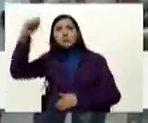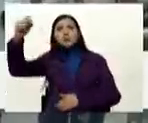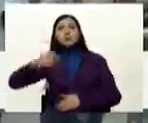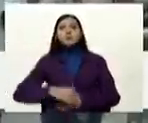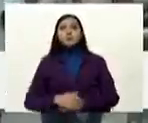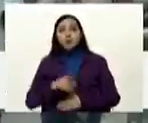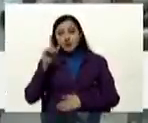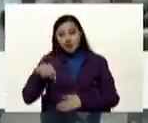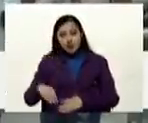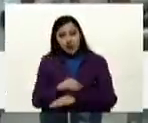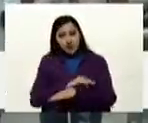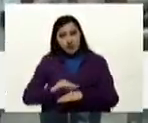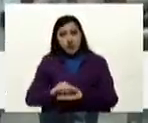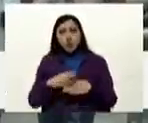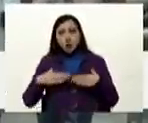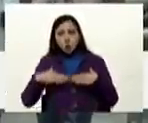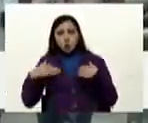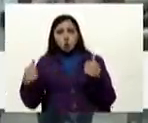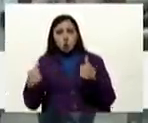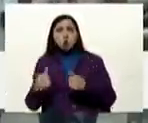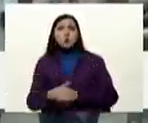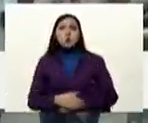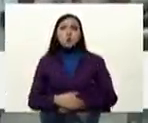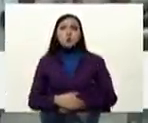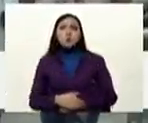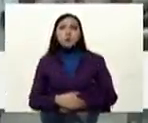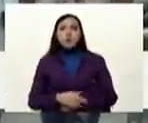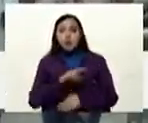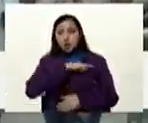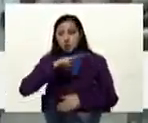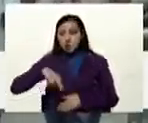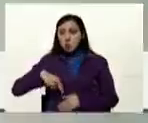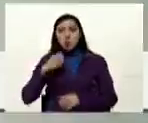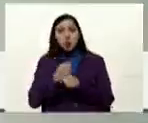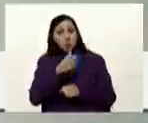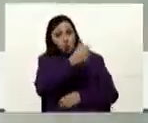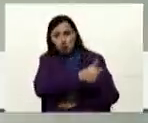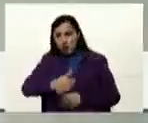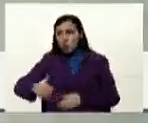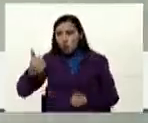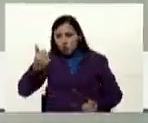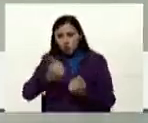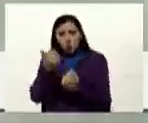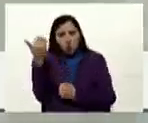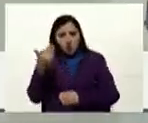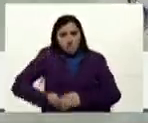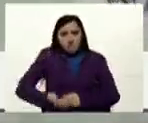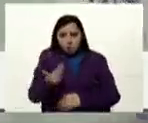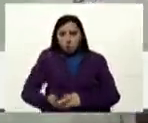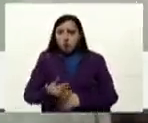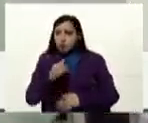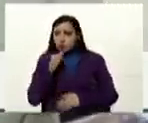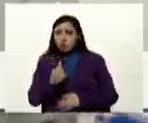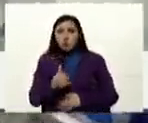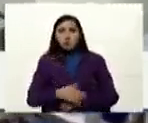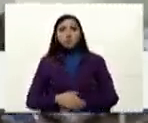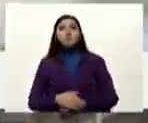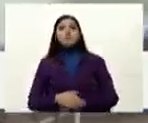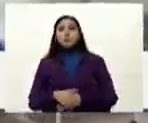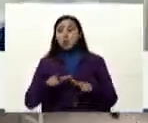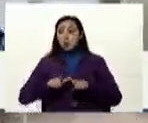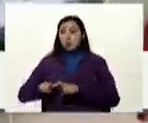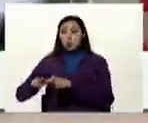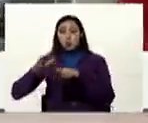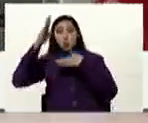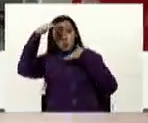apoyo del Ministerio del Poder Popular para la Salud, pero de nuestros trabajadores también. Es importante significar que en este espacio se